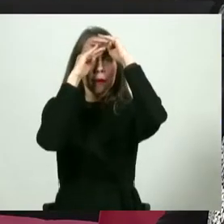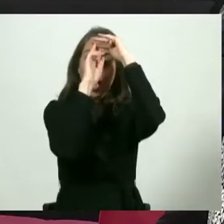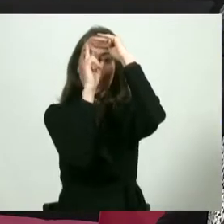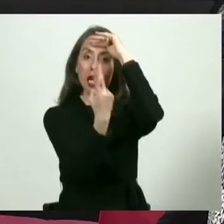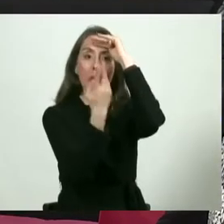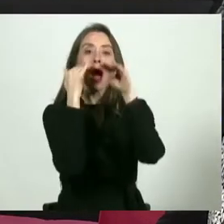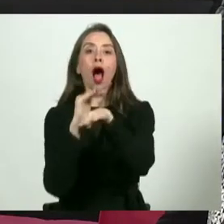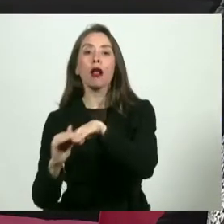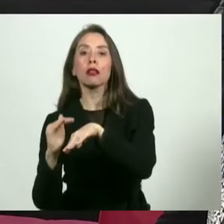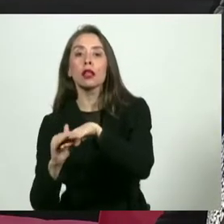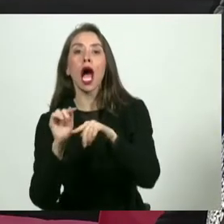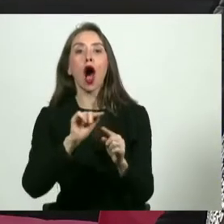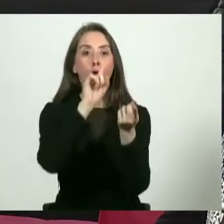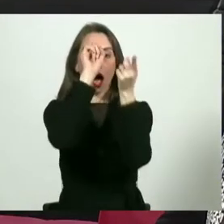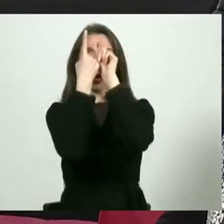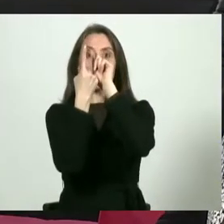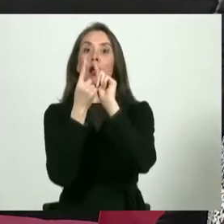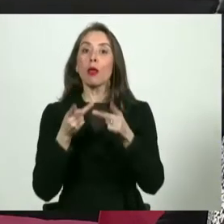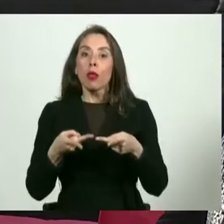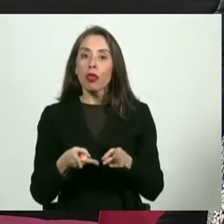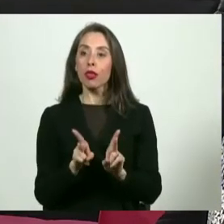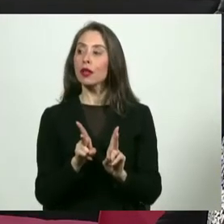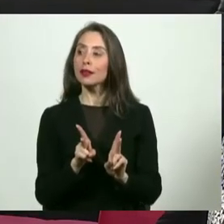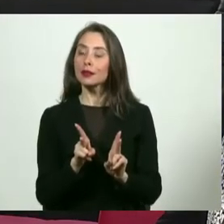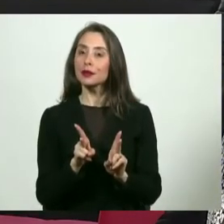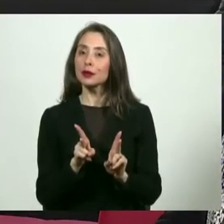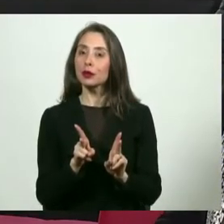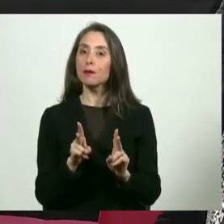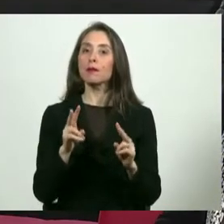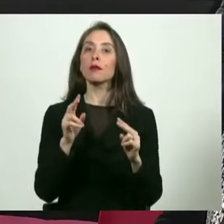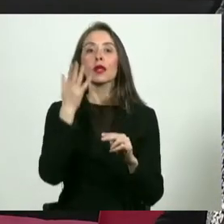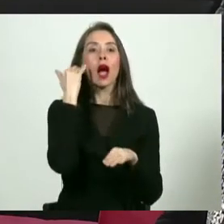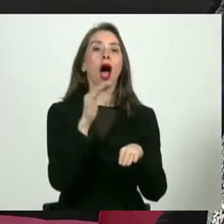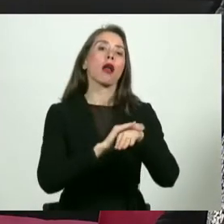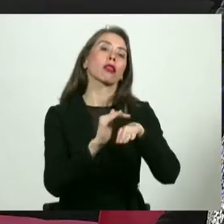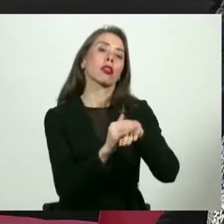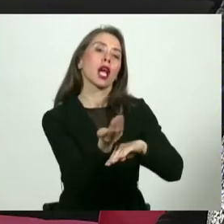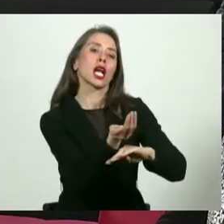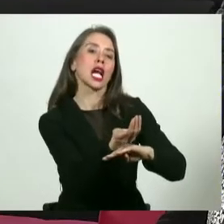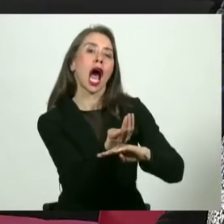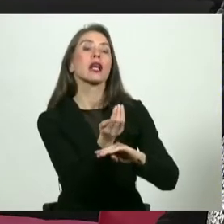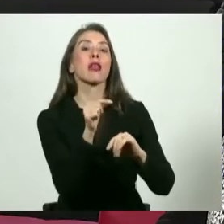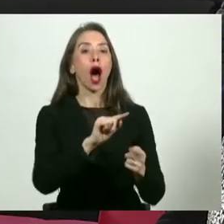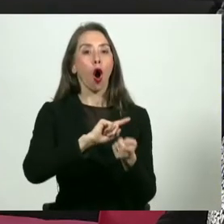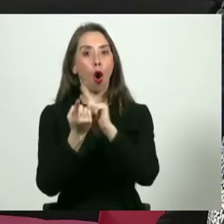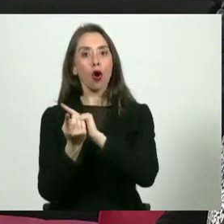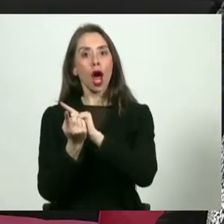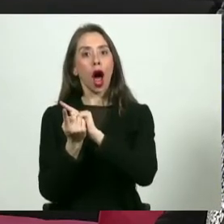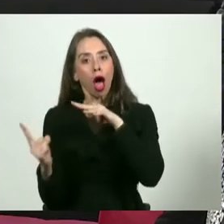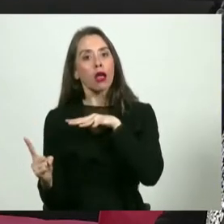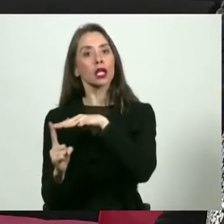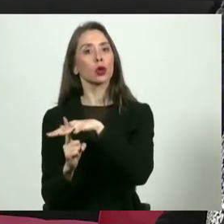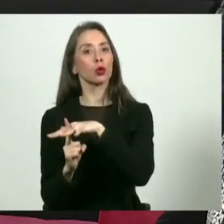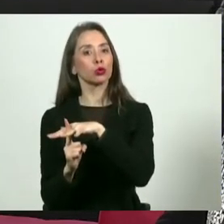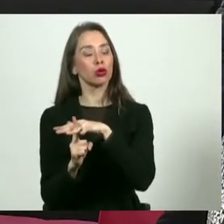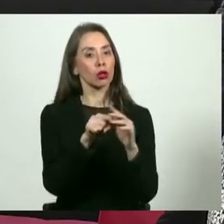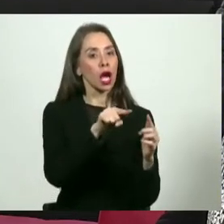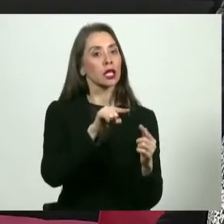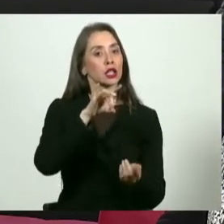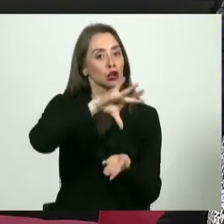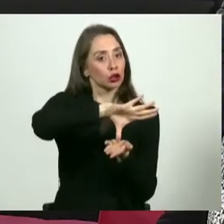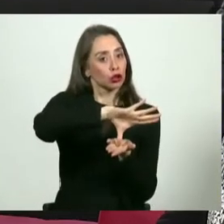del asistencialismo al derecho, ¿no es cierto?, de alguna manera de la visión de la caridad de la inclusión, y creo que hacia allá tenemos que transitar